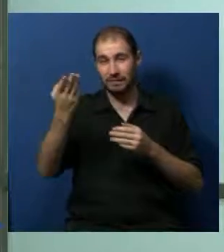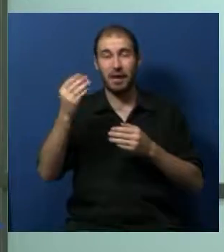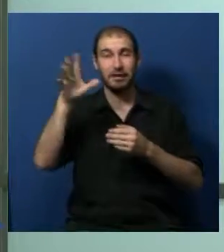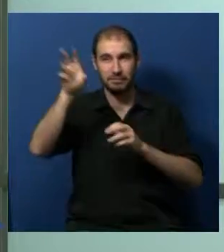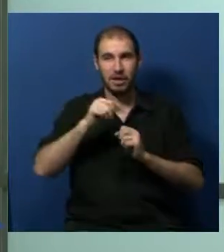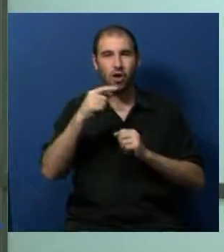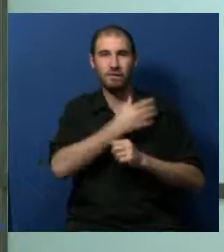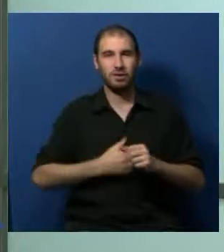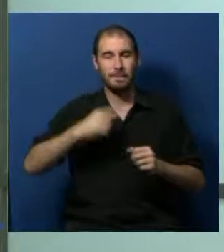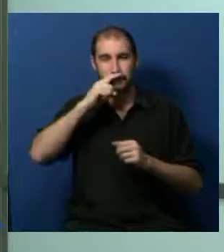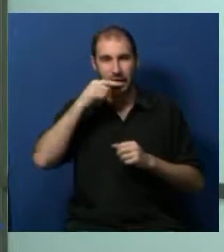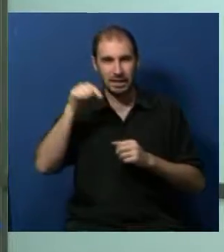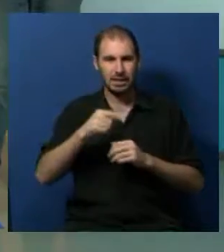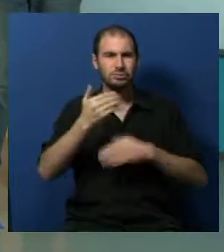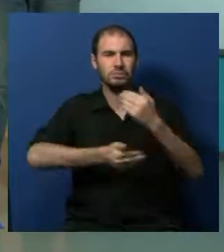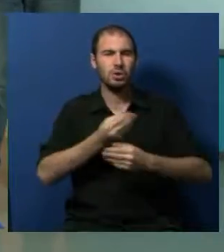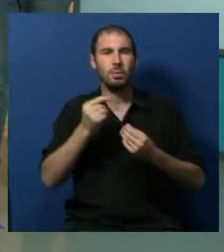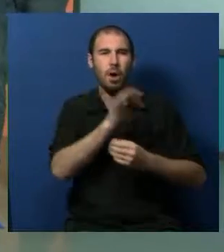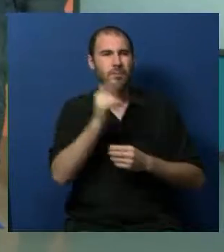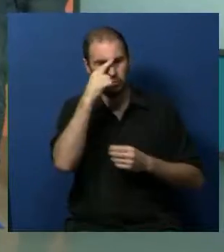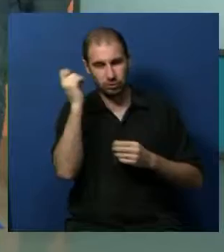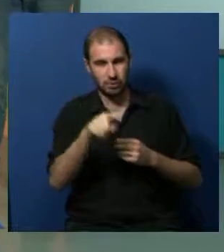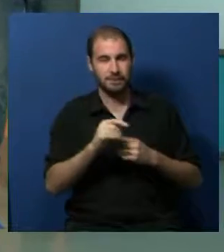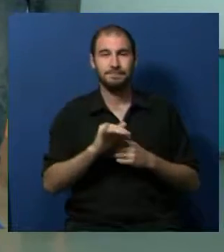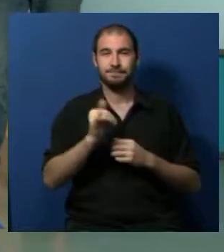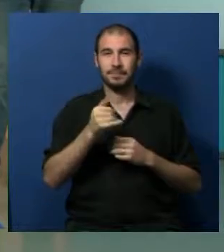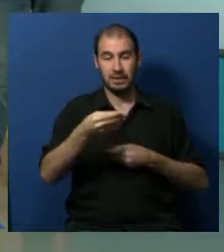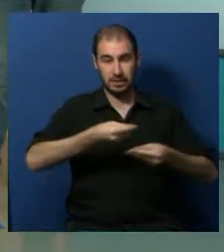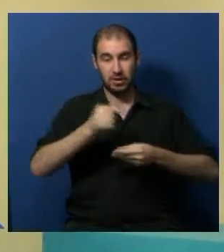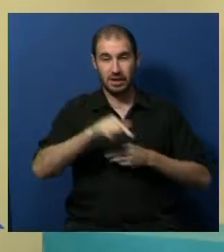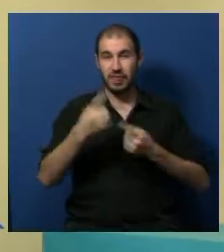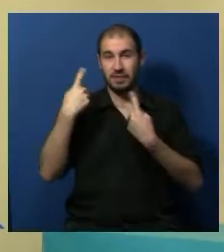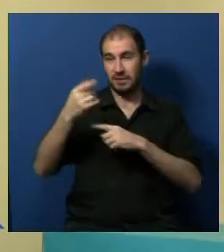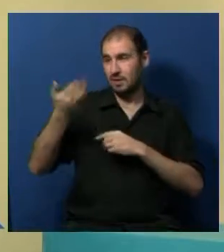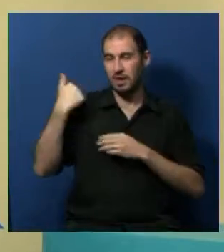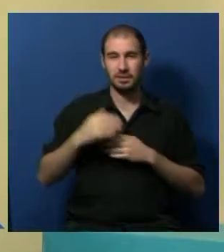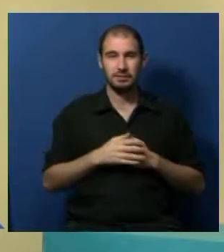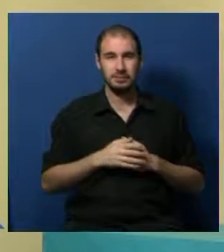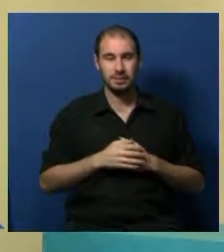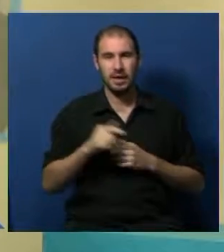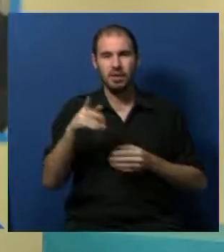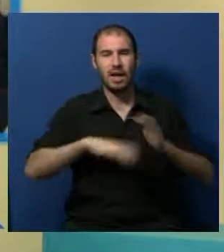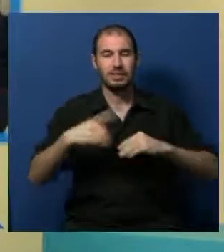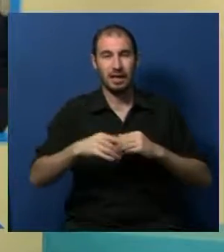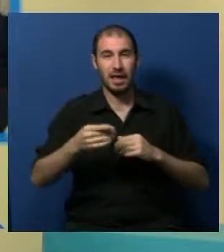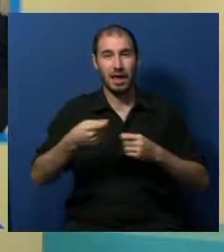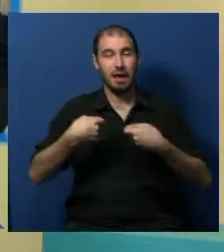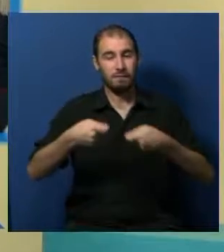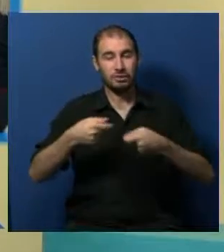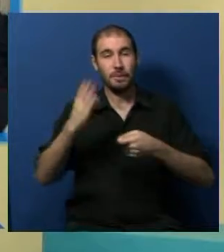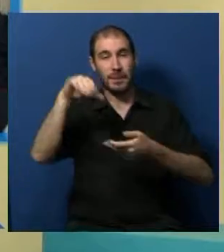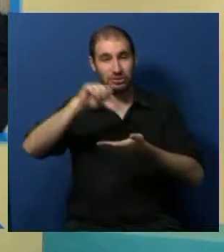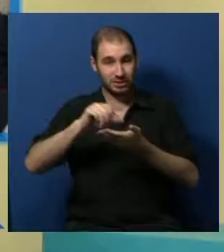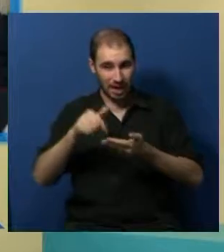poco el gobierno de Mauricio Macri. ¿Cómo se ha estado dando esto según tu mirada? Exactamente. Esta gestión, digamos, a diferencia de la anterior, lo que ha hecho es, en lugar de financiarse a través del